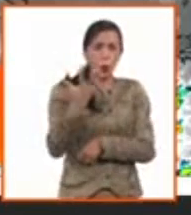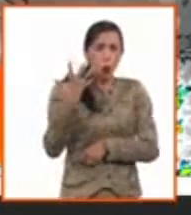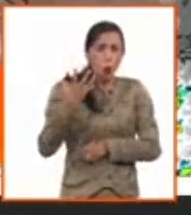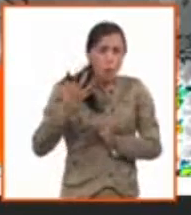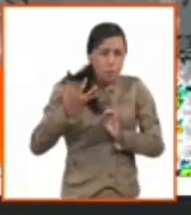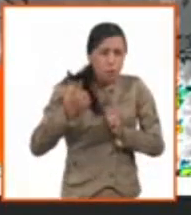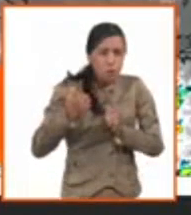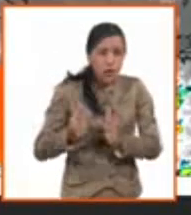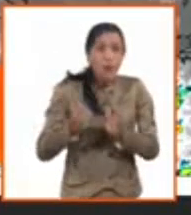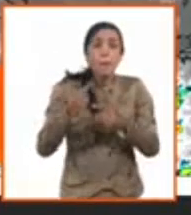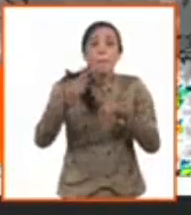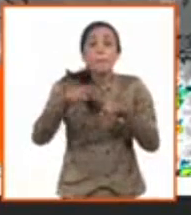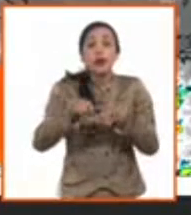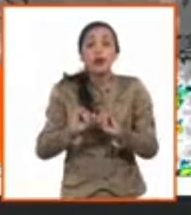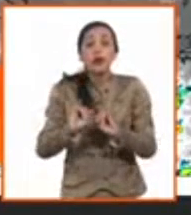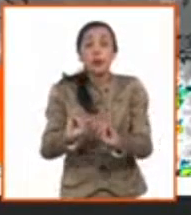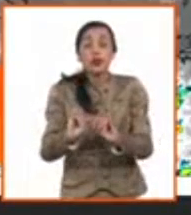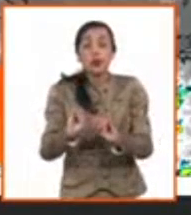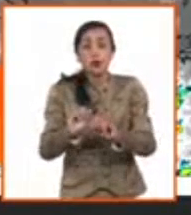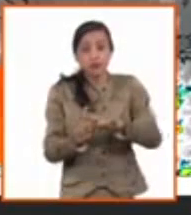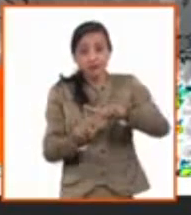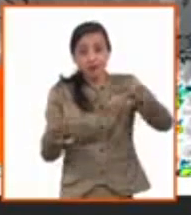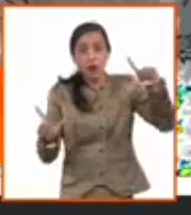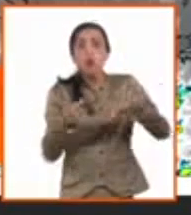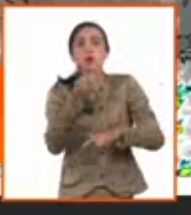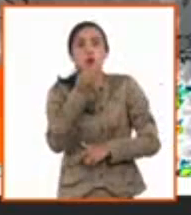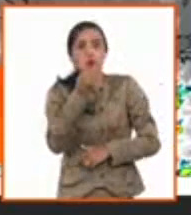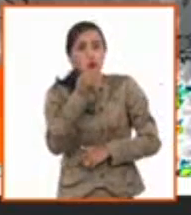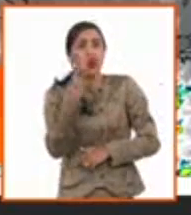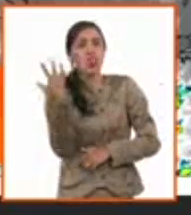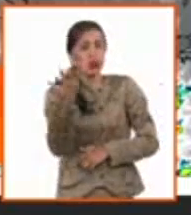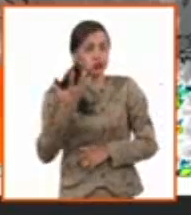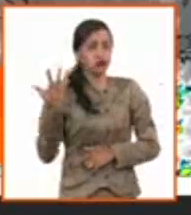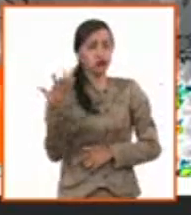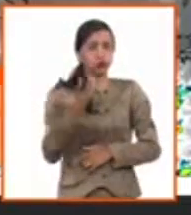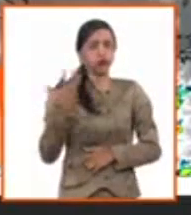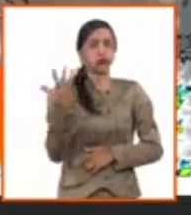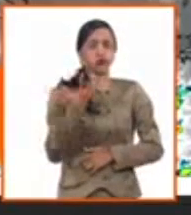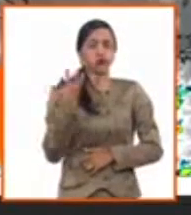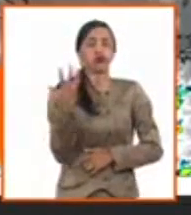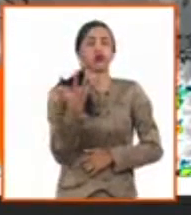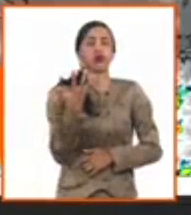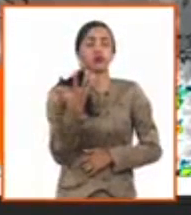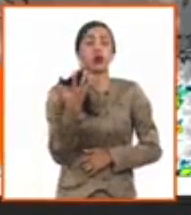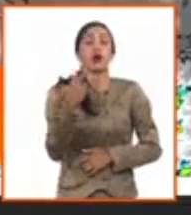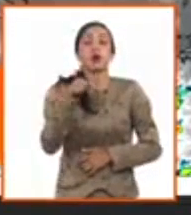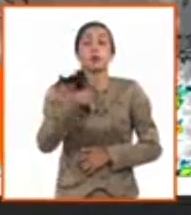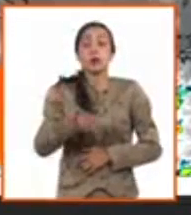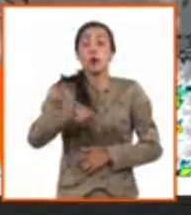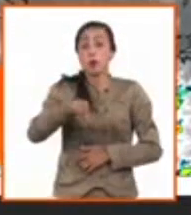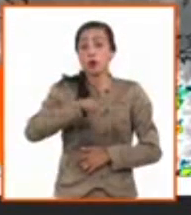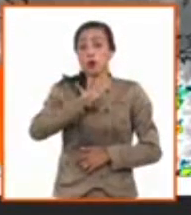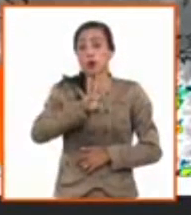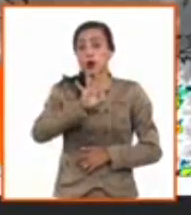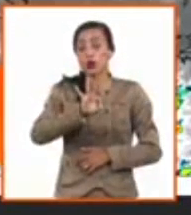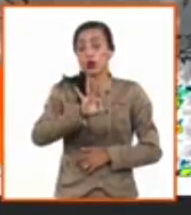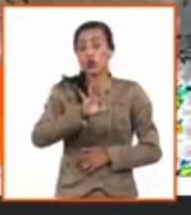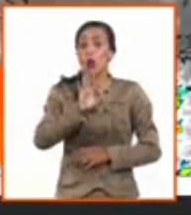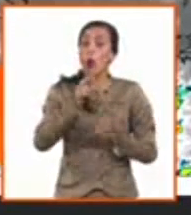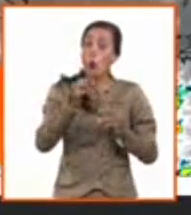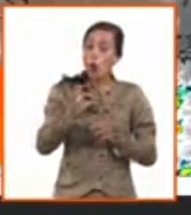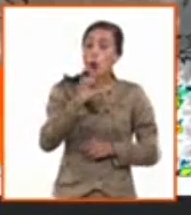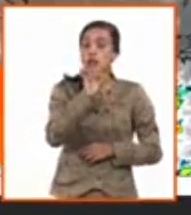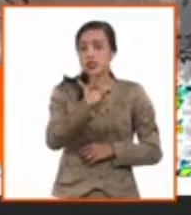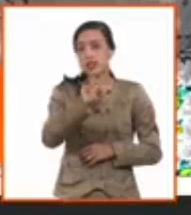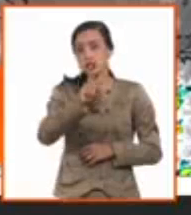organizado los modelos según meteorología muestran la posibilidad de un desarrollo ciclónico tropical o subtropical en las próximas 48